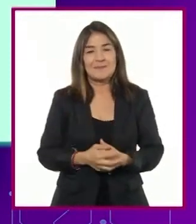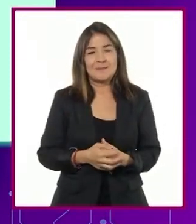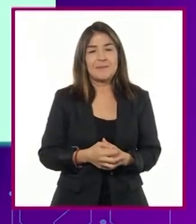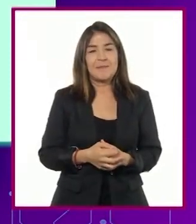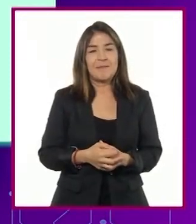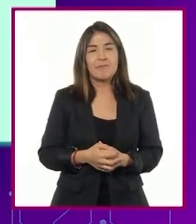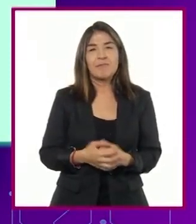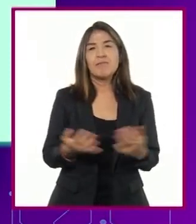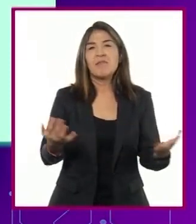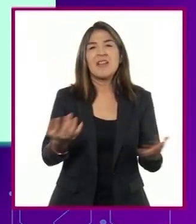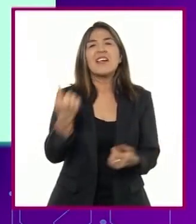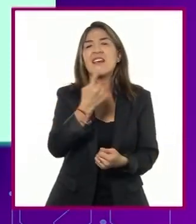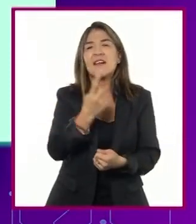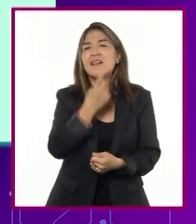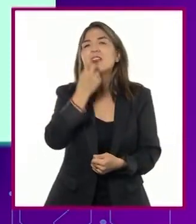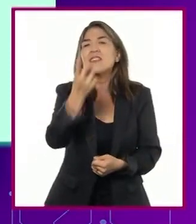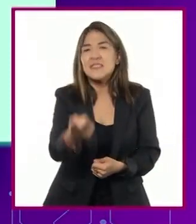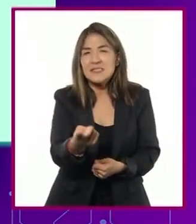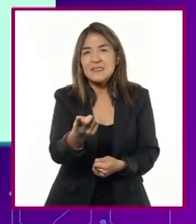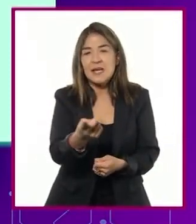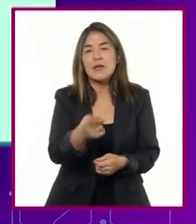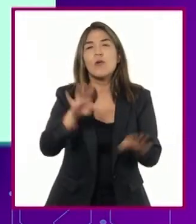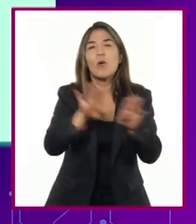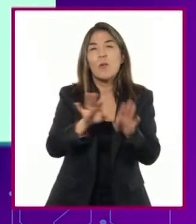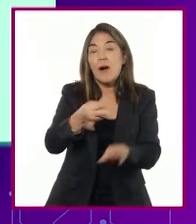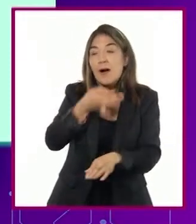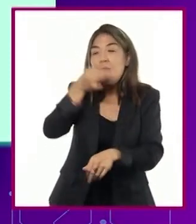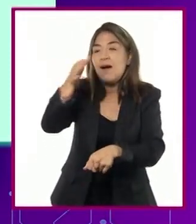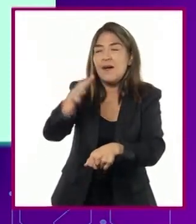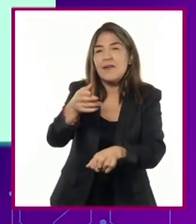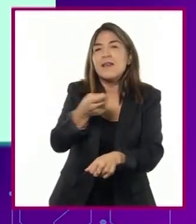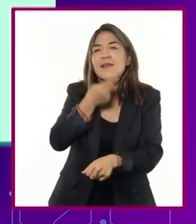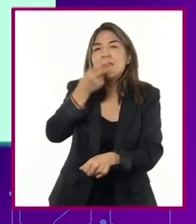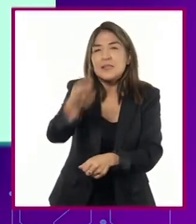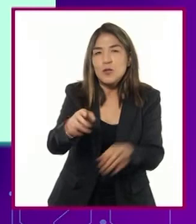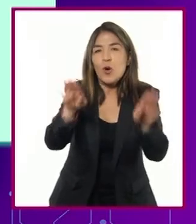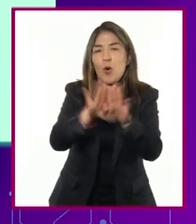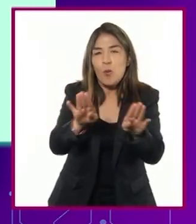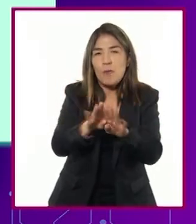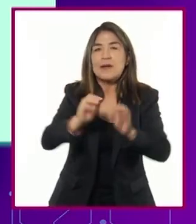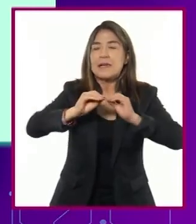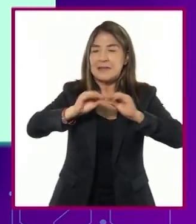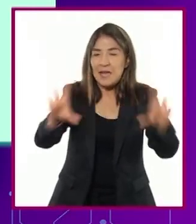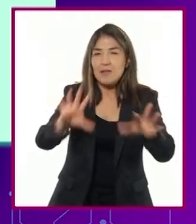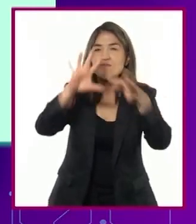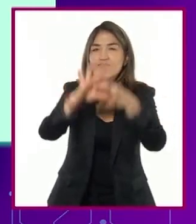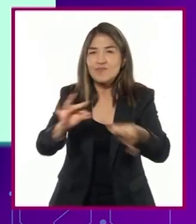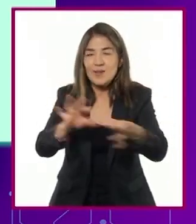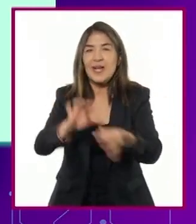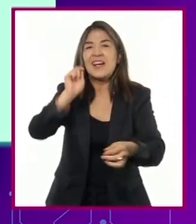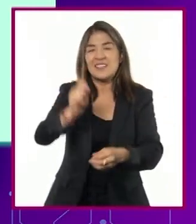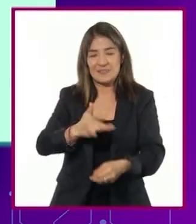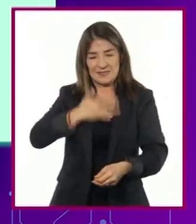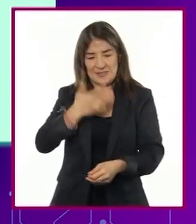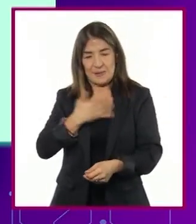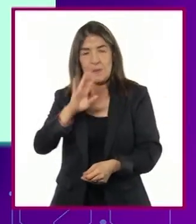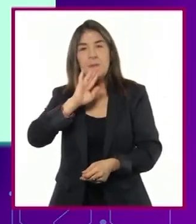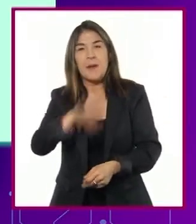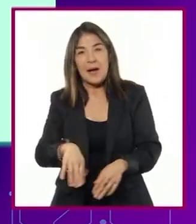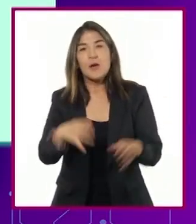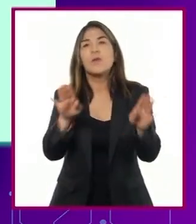¿Qué decir? Emitir mensajes claros que eviten confusión en la interpretación y